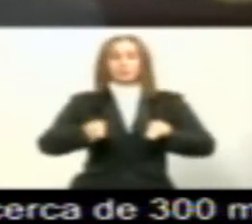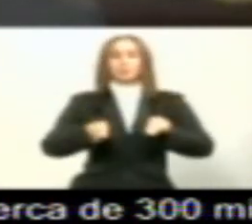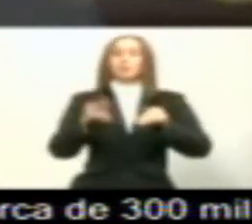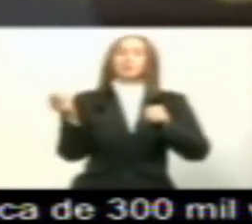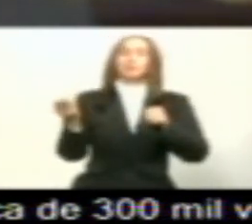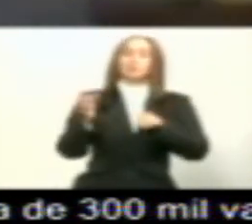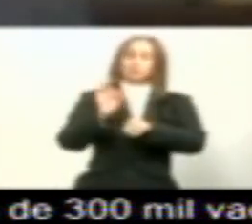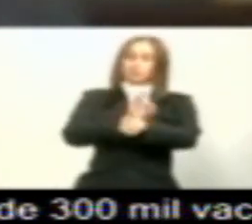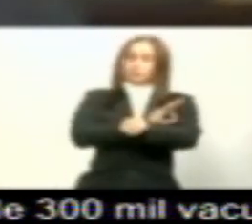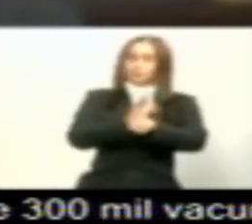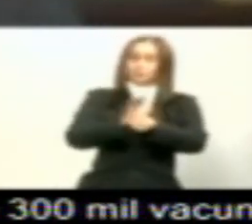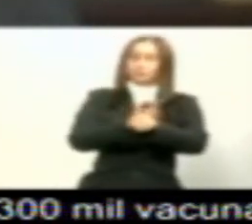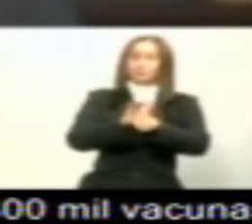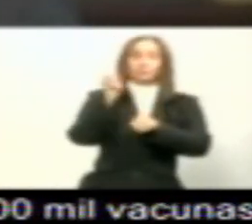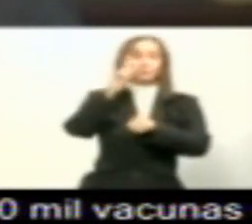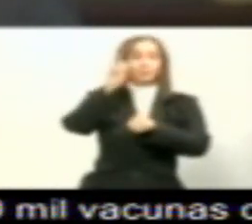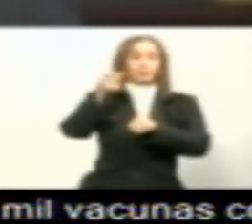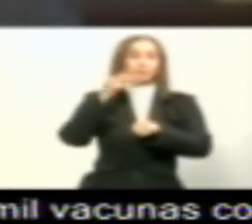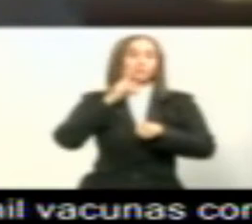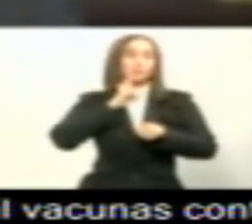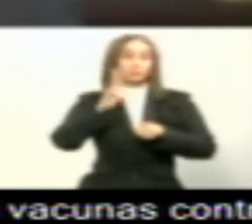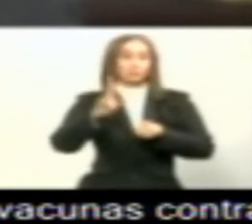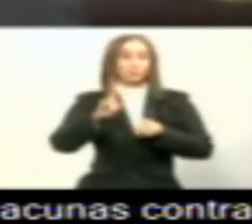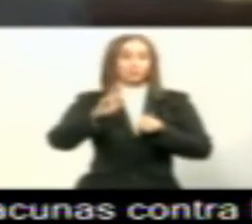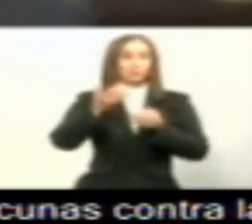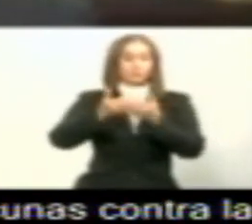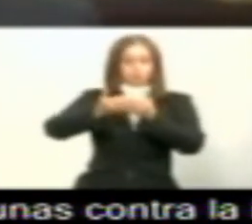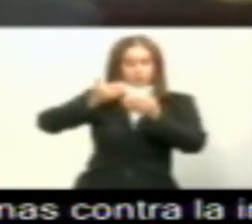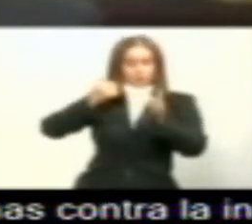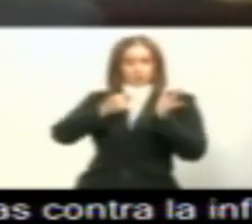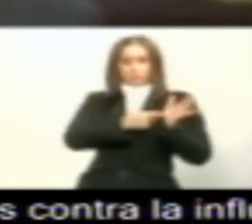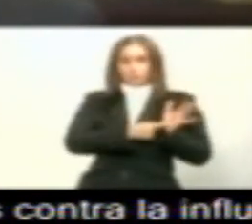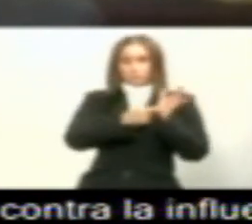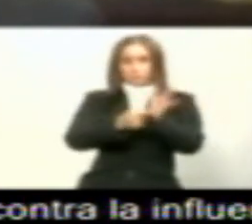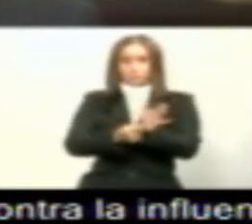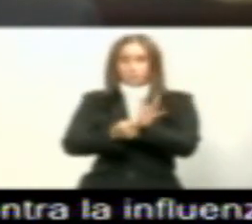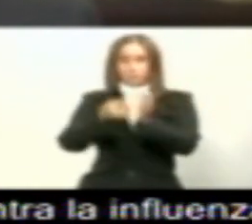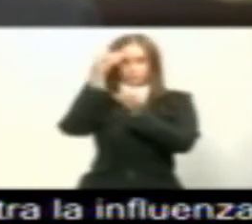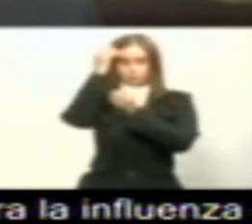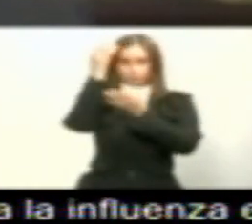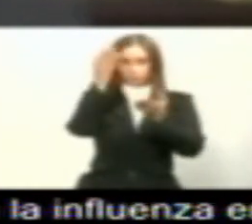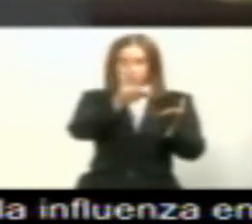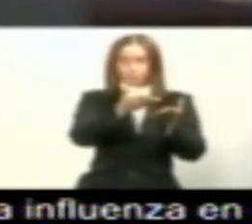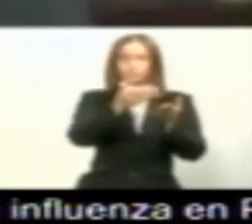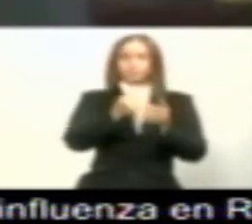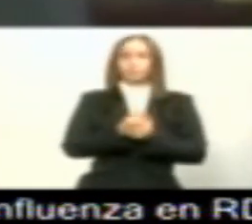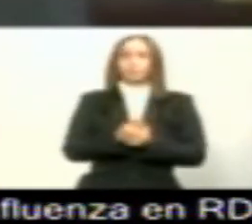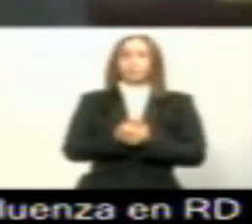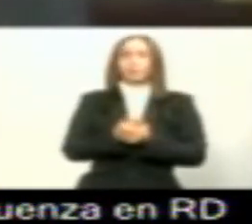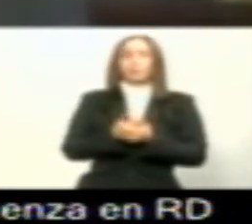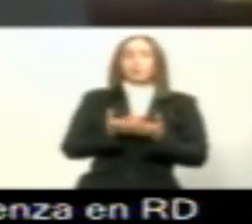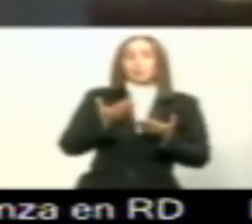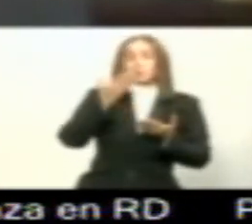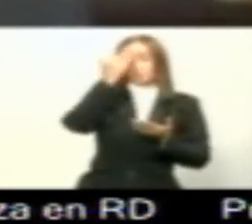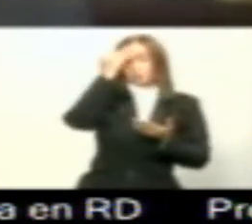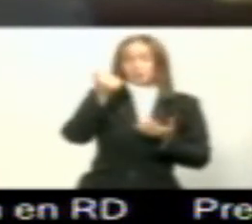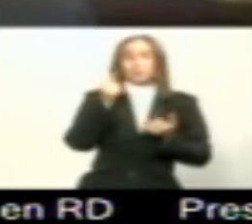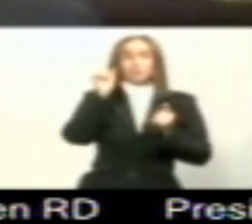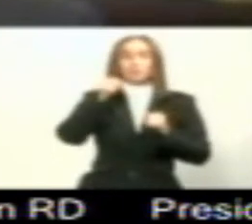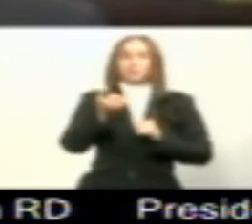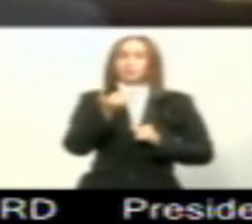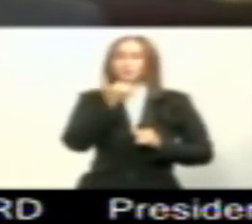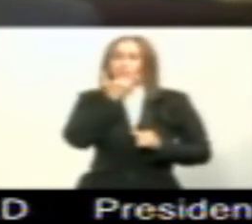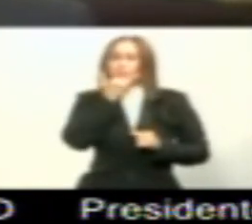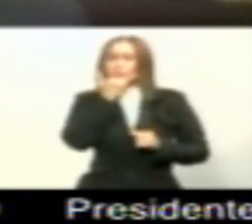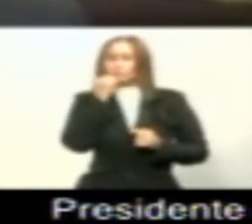funcionarios poder responder para quizás hay una información que no está incorrecta o que se ha informado no